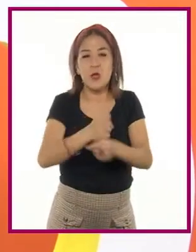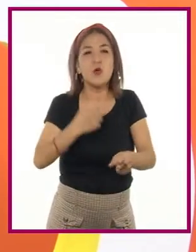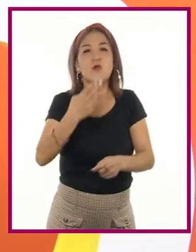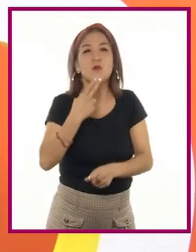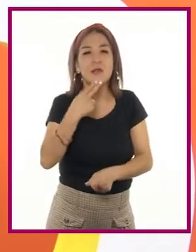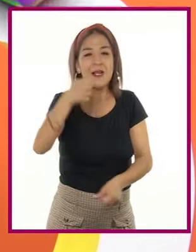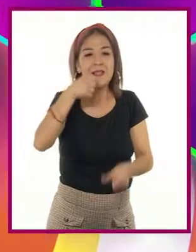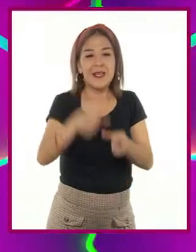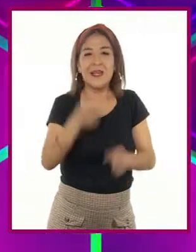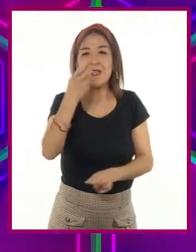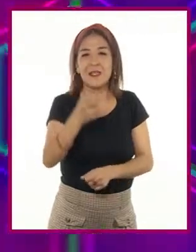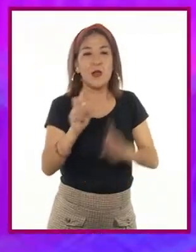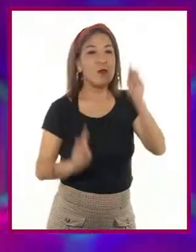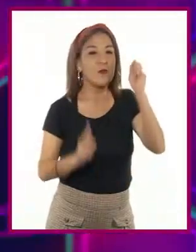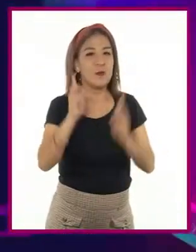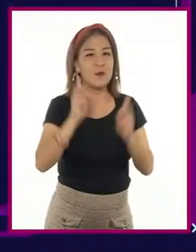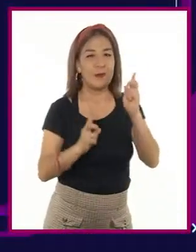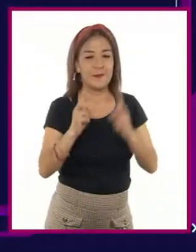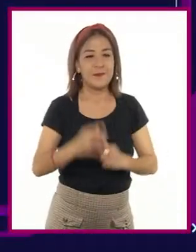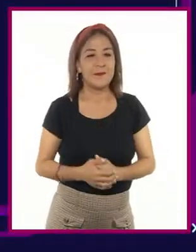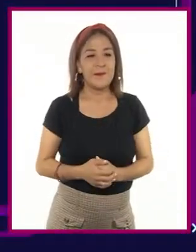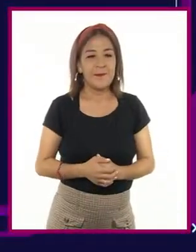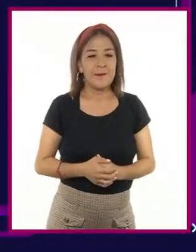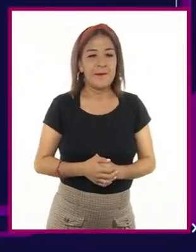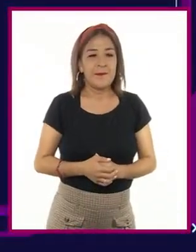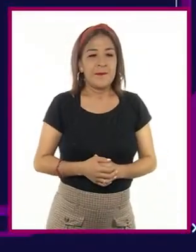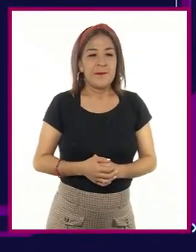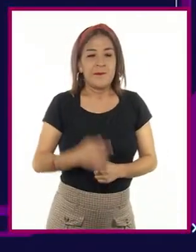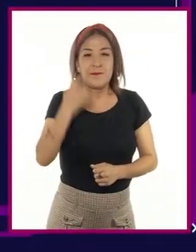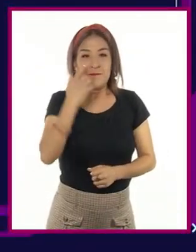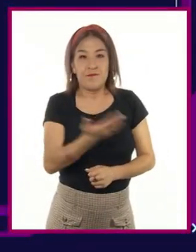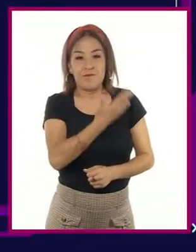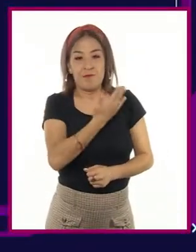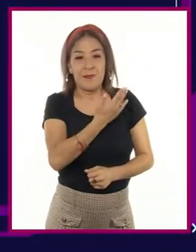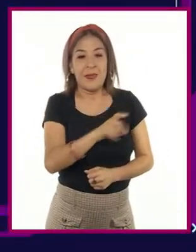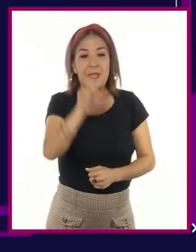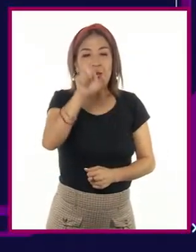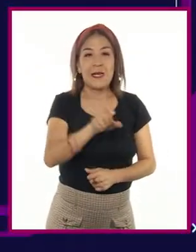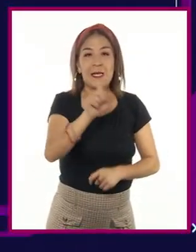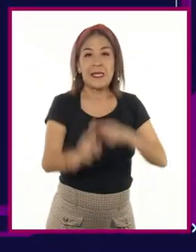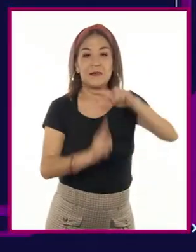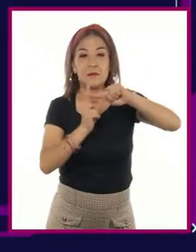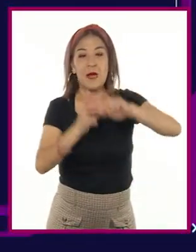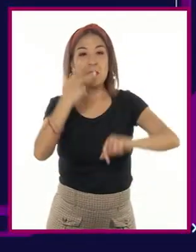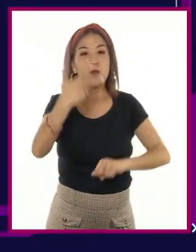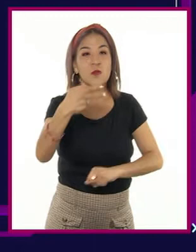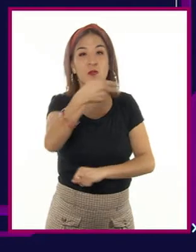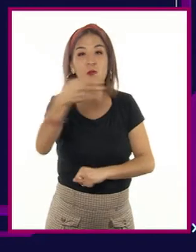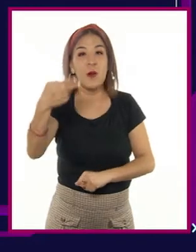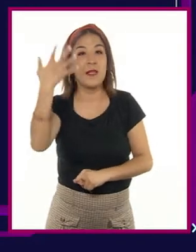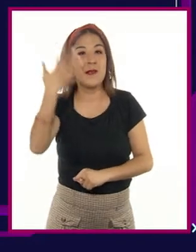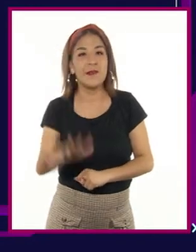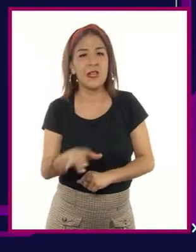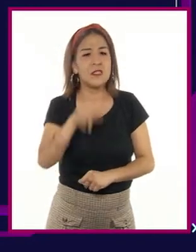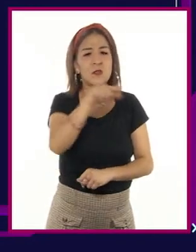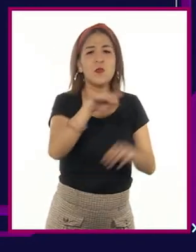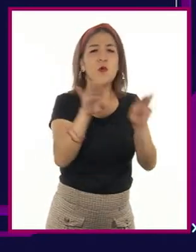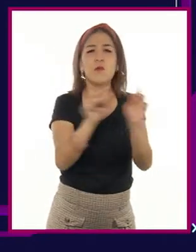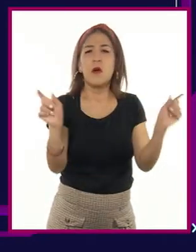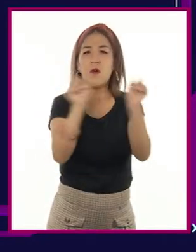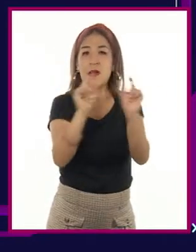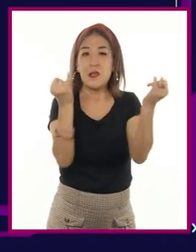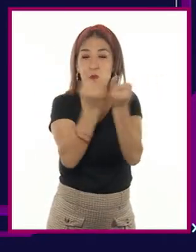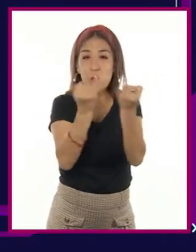literal como incógnita en la ecuación + 8 es igual a 10 para que la igualdad se